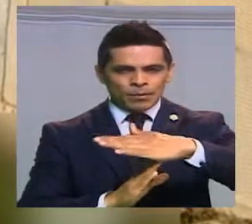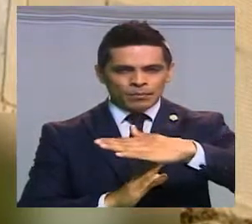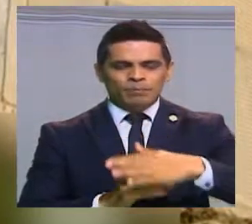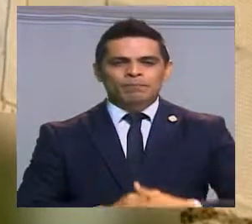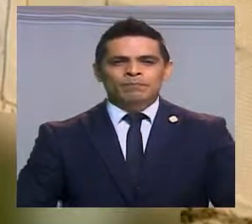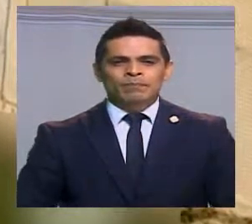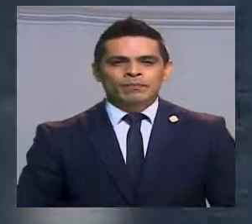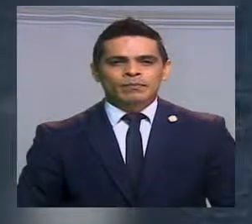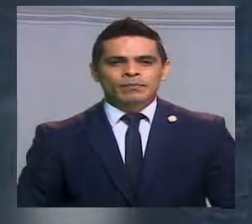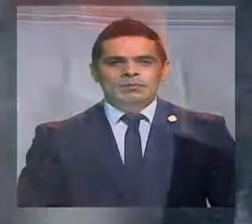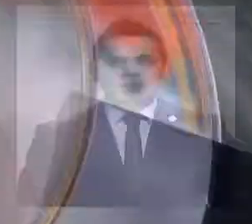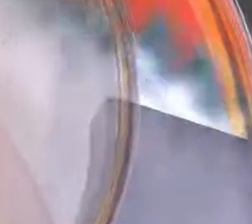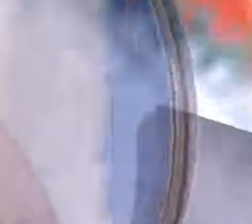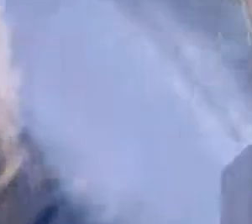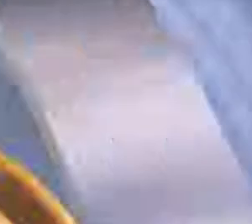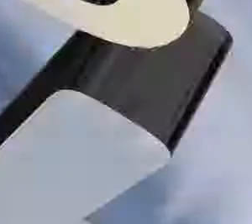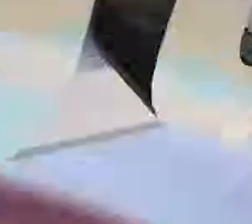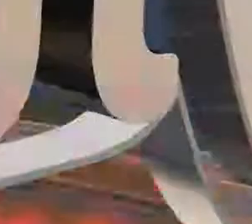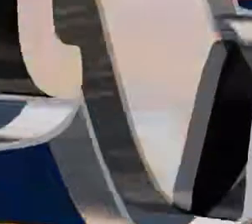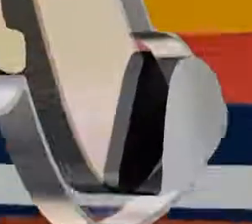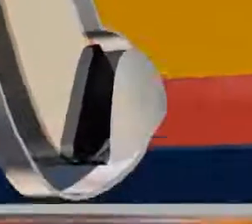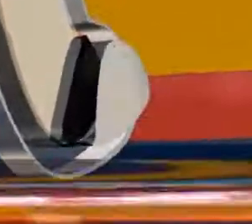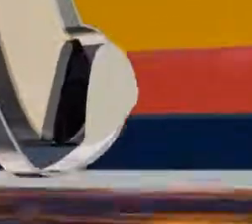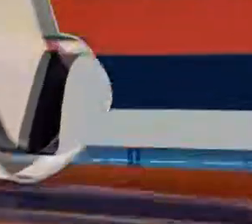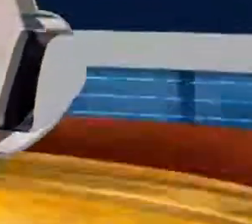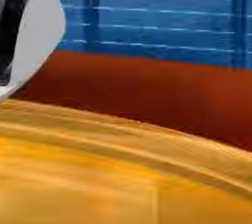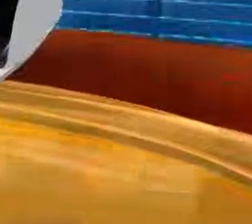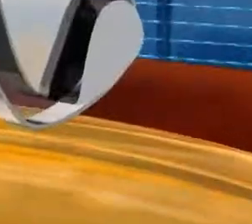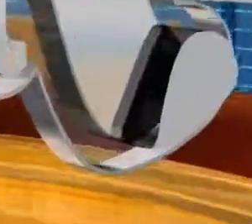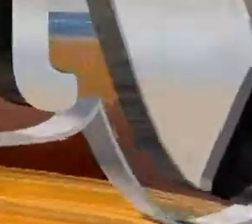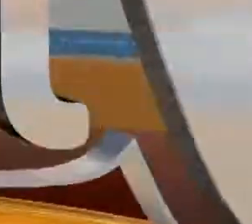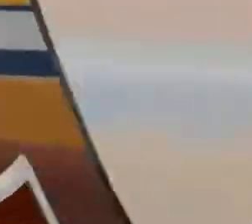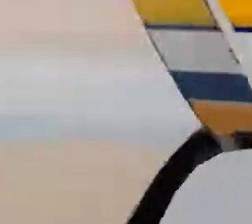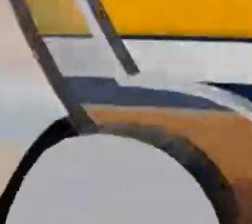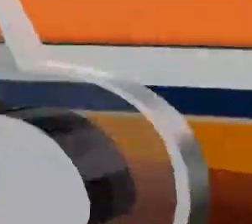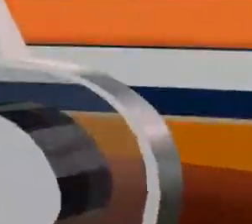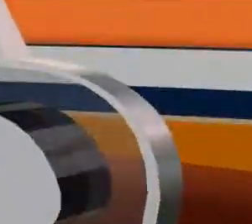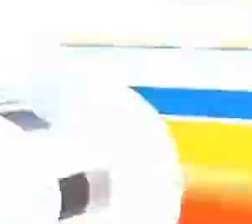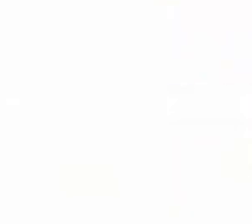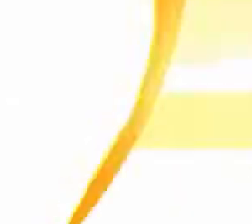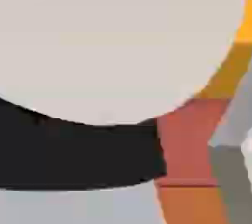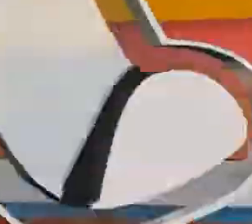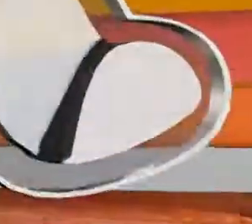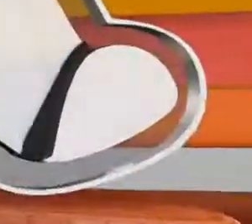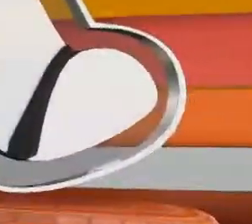Noticias Canal I.